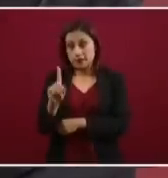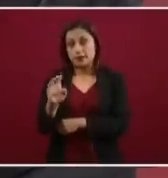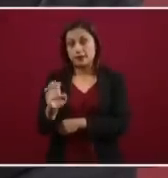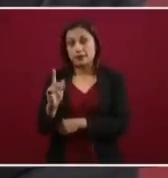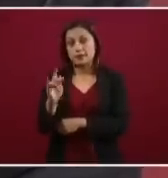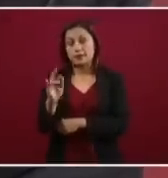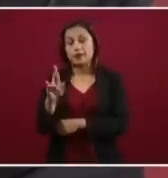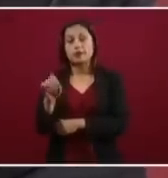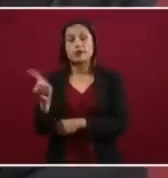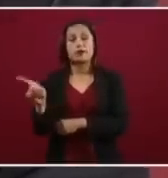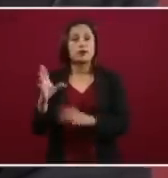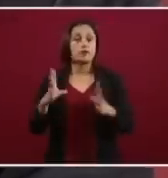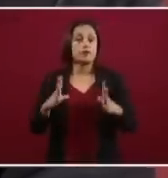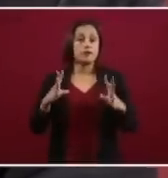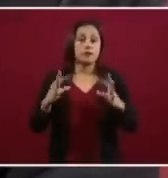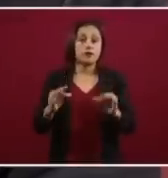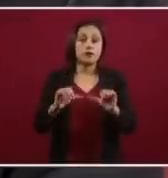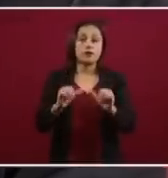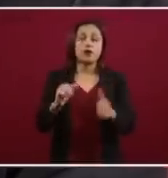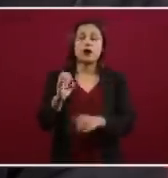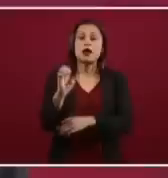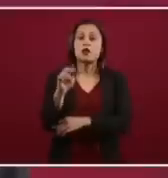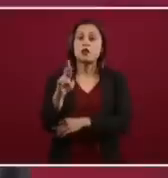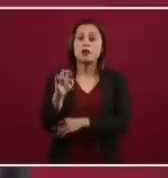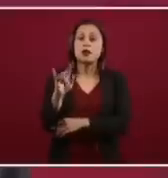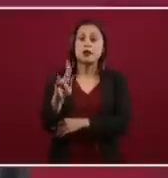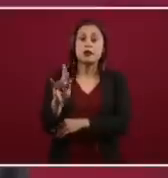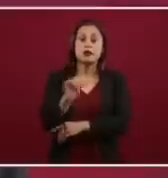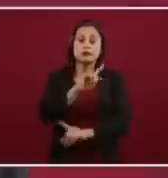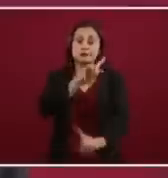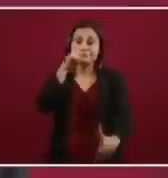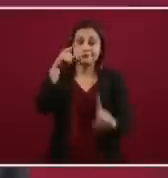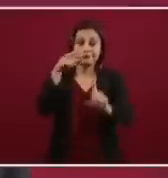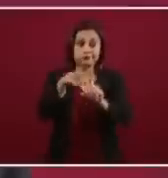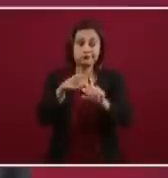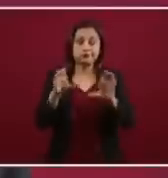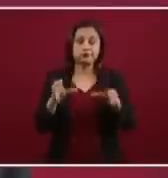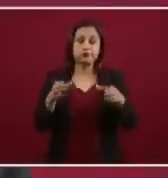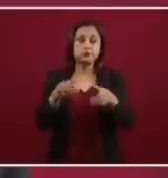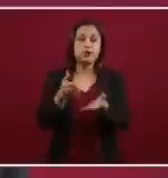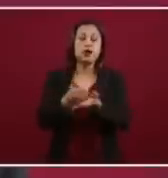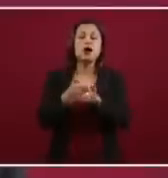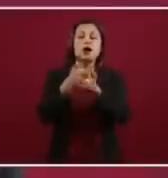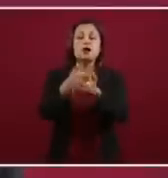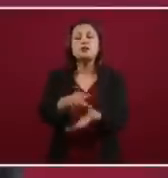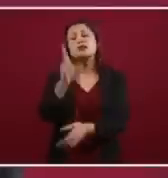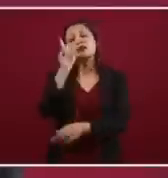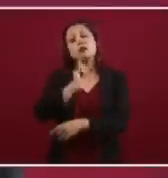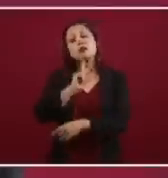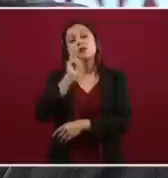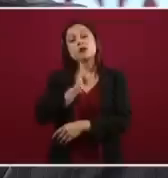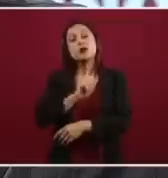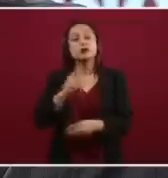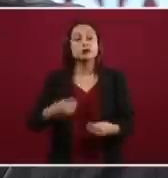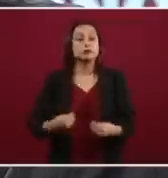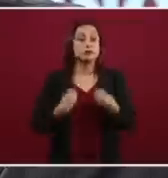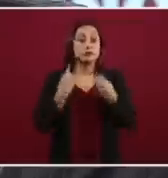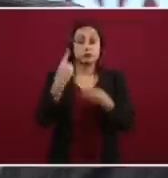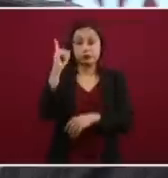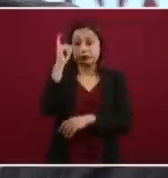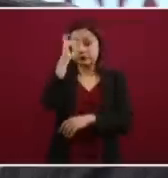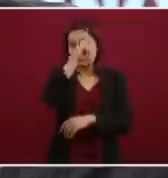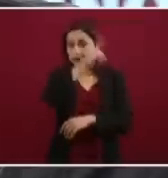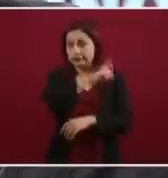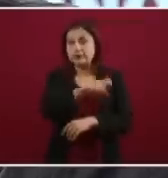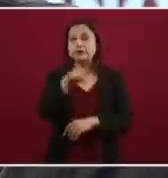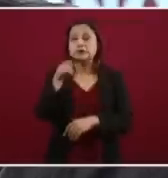fundadora de Eureka, de las mujeres que en circunstancias muy difíciles empezaron